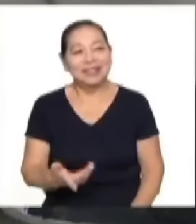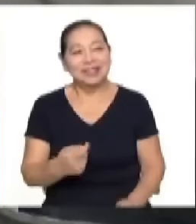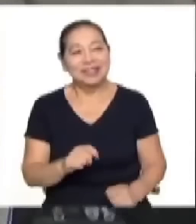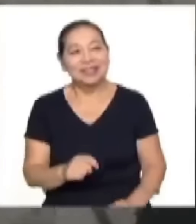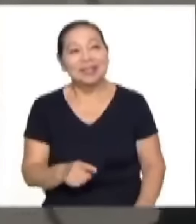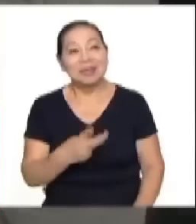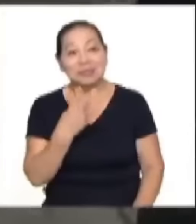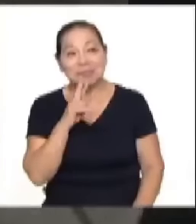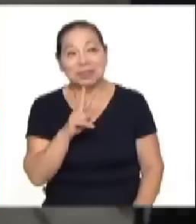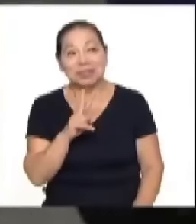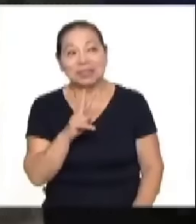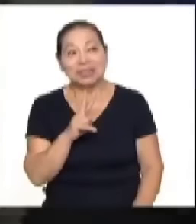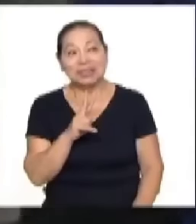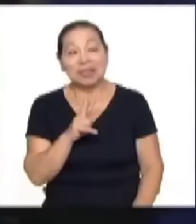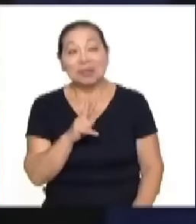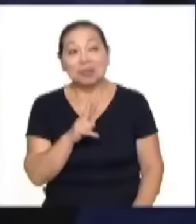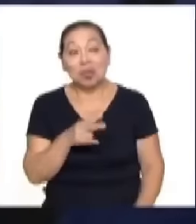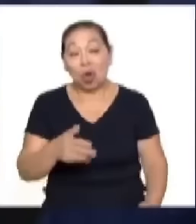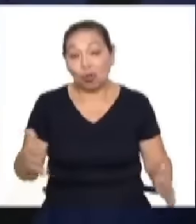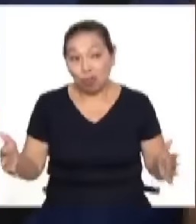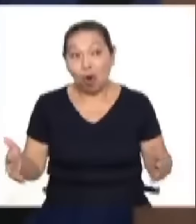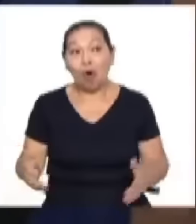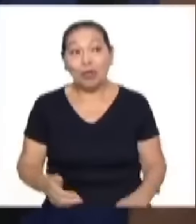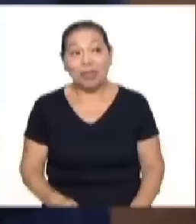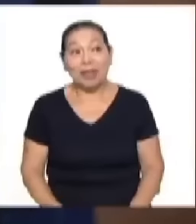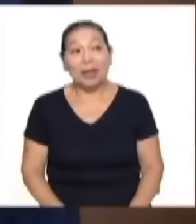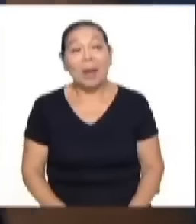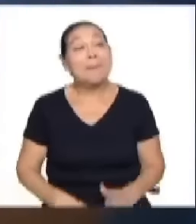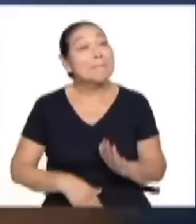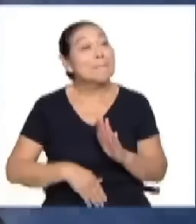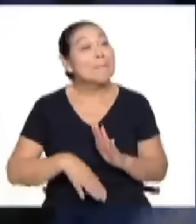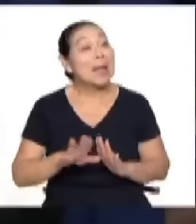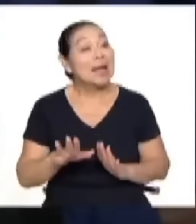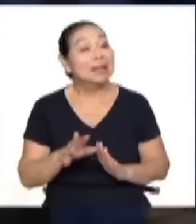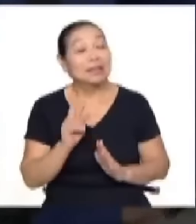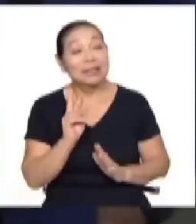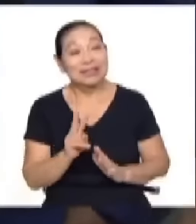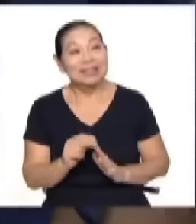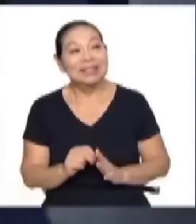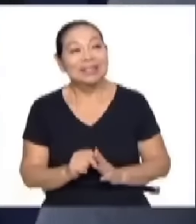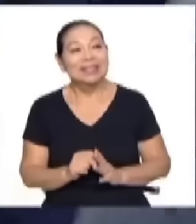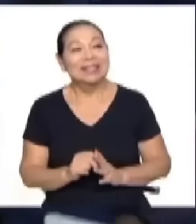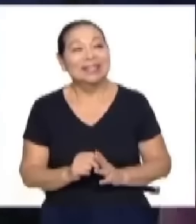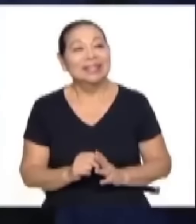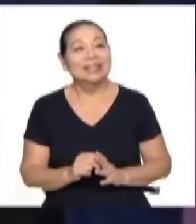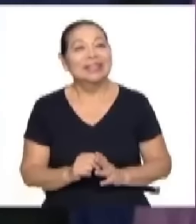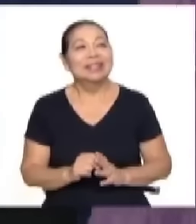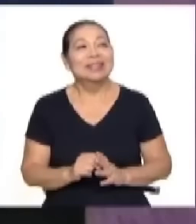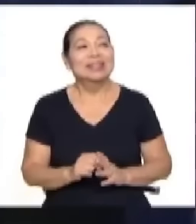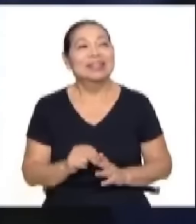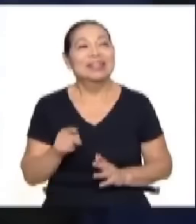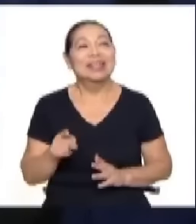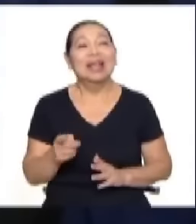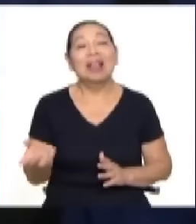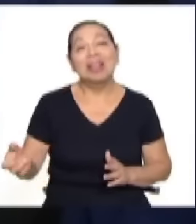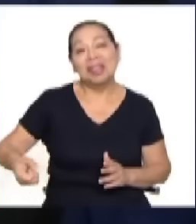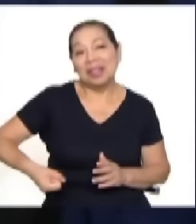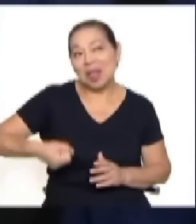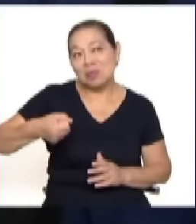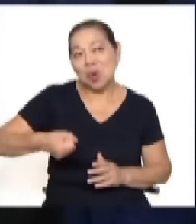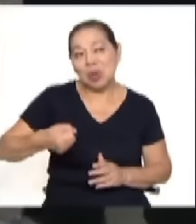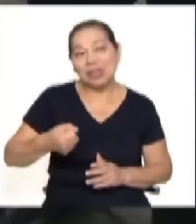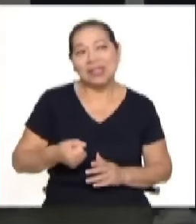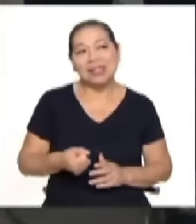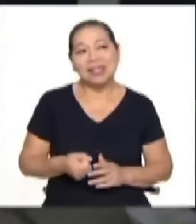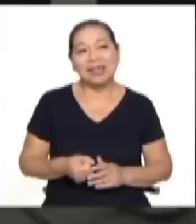bolsita apropiada, además, una bolsa grande, porque la mayoría de personas hemos visto, gracias, hemos visto que traen